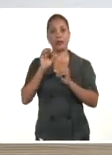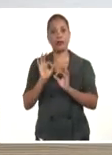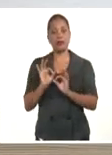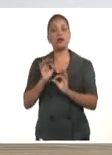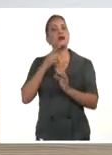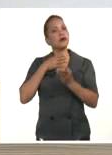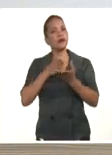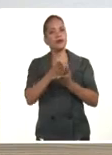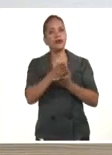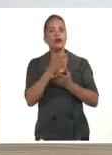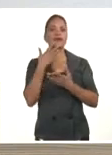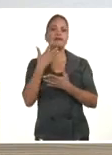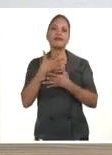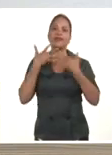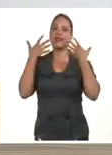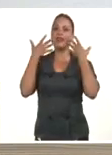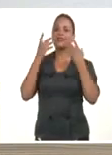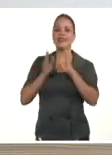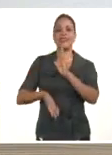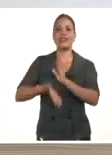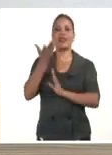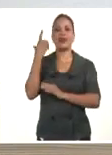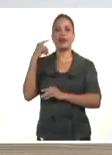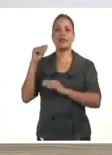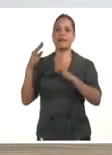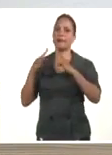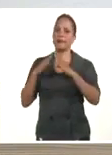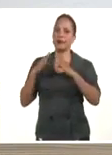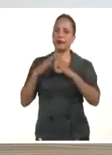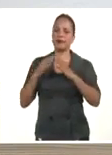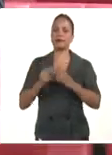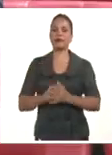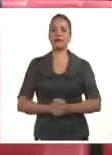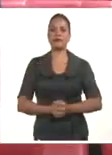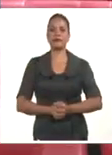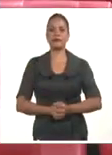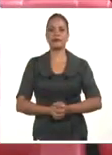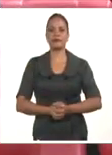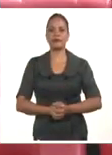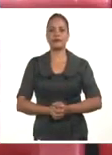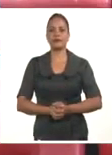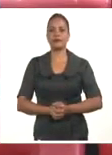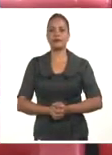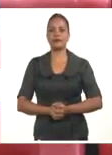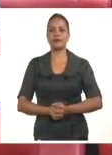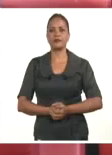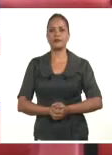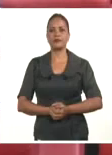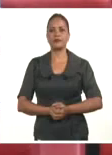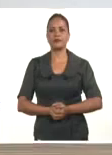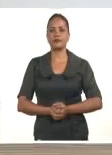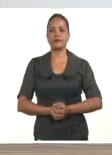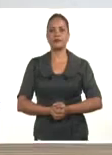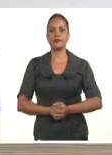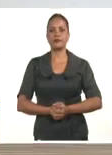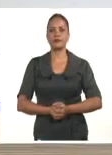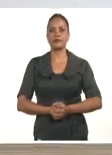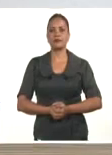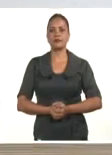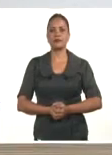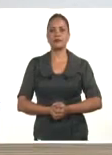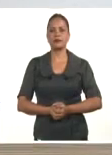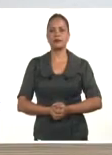se encuentran felizmente de alta en sus hogares. En la descripción de